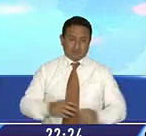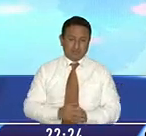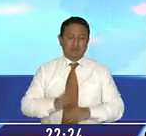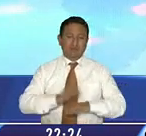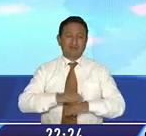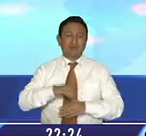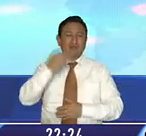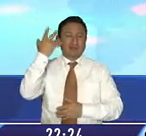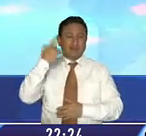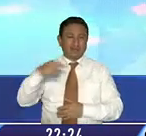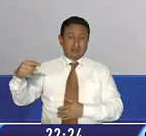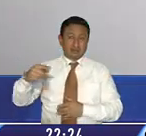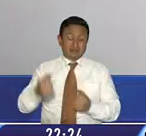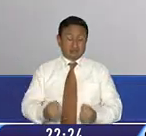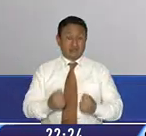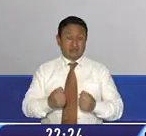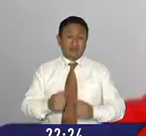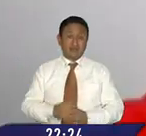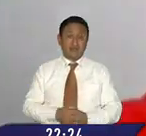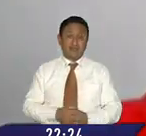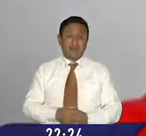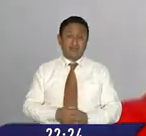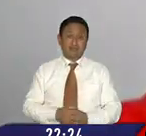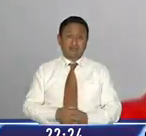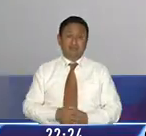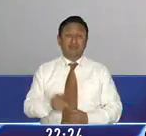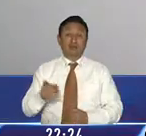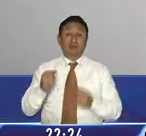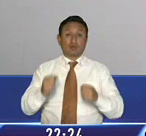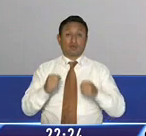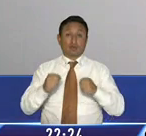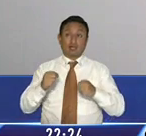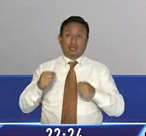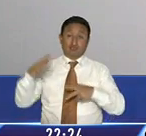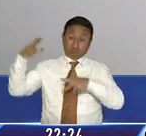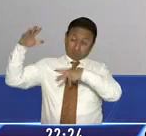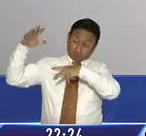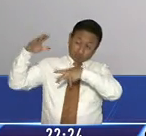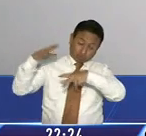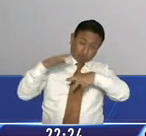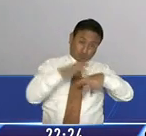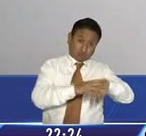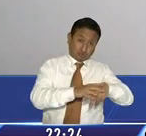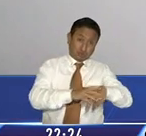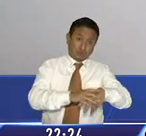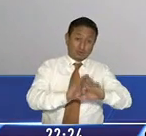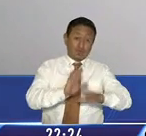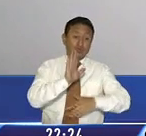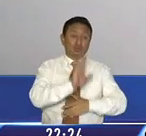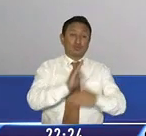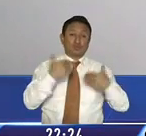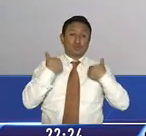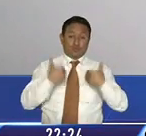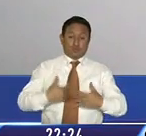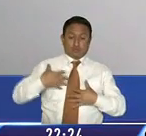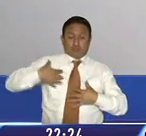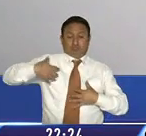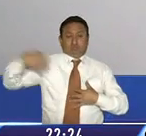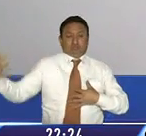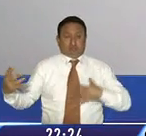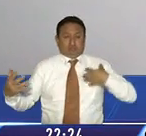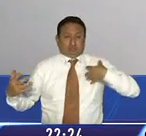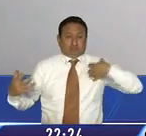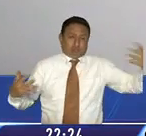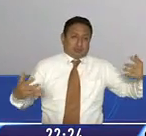los días y el peso de los escombros. La misma fuerza del aluvión hizo que se vaya desprendiendo por